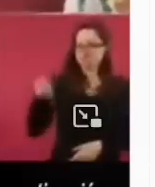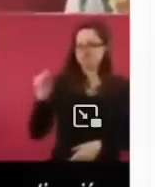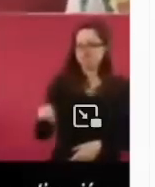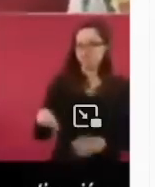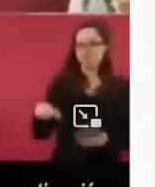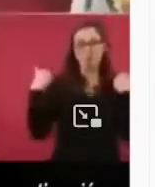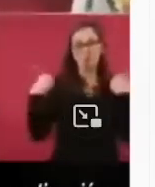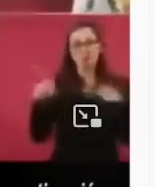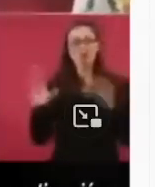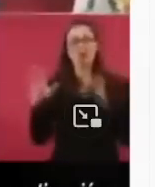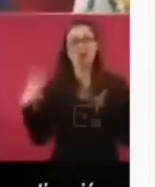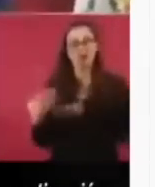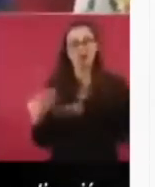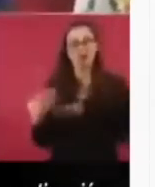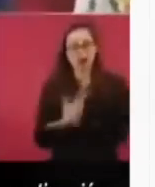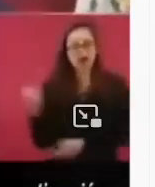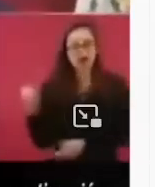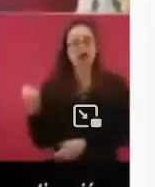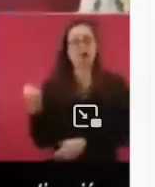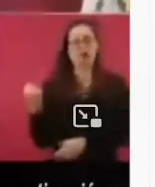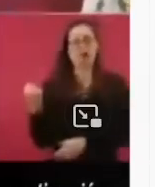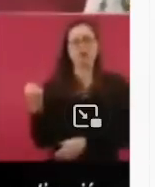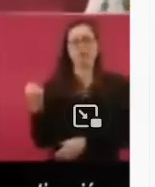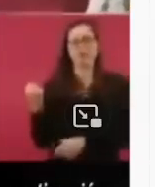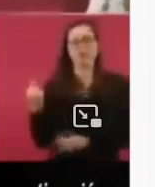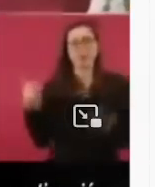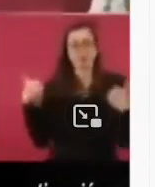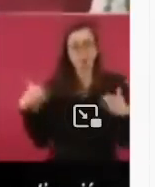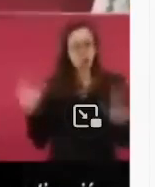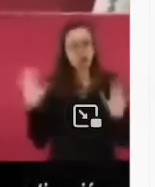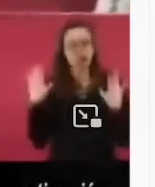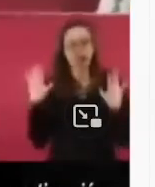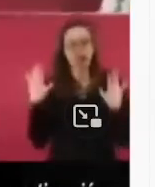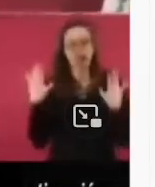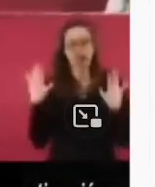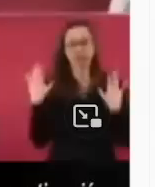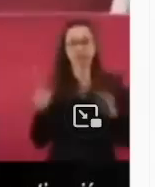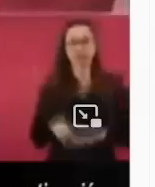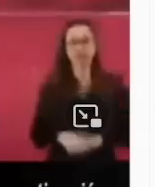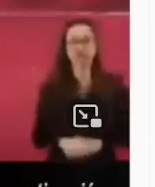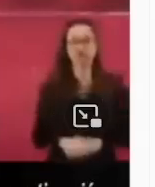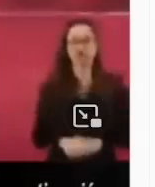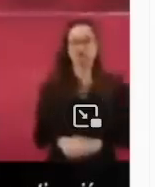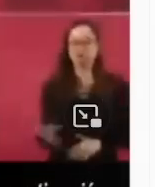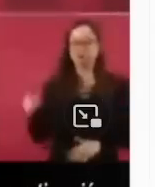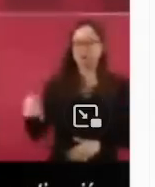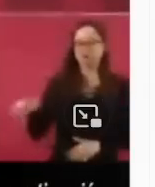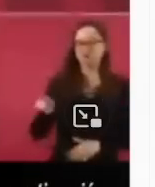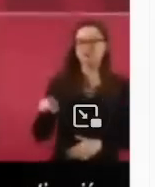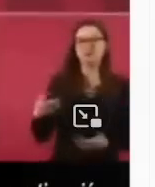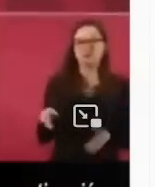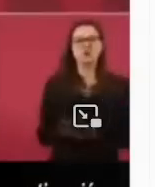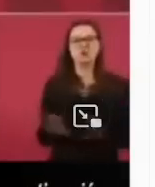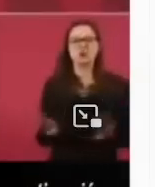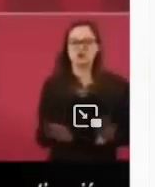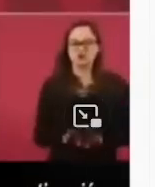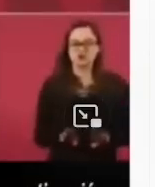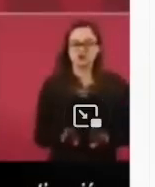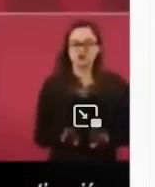Lo vuelvo a repetir, esa donde todos los intereses cuentan menos el interés del pueblo.